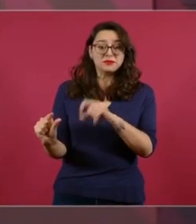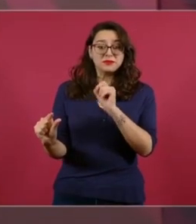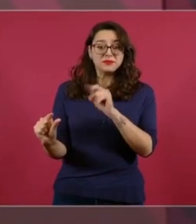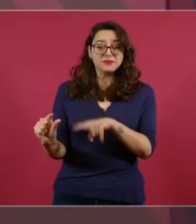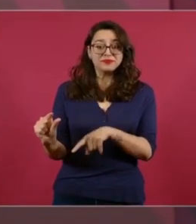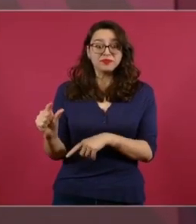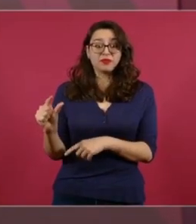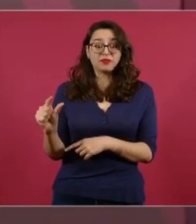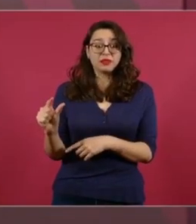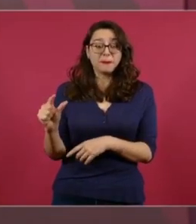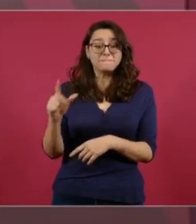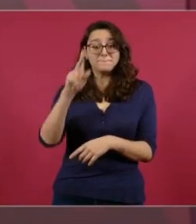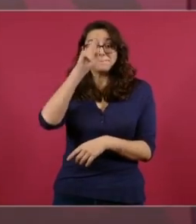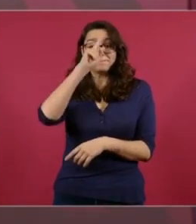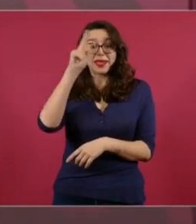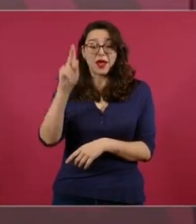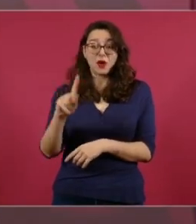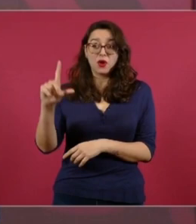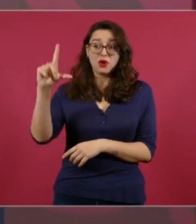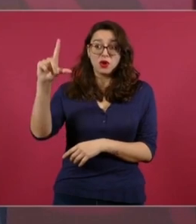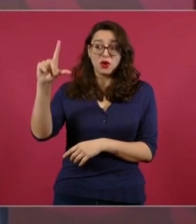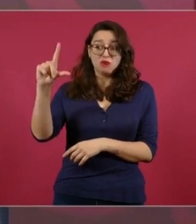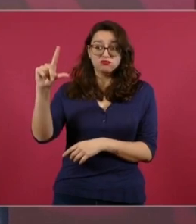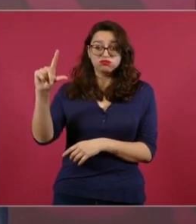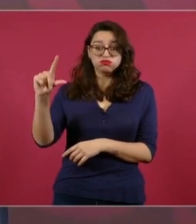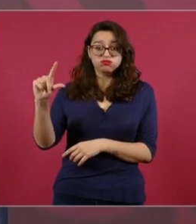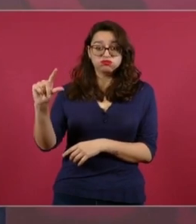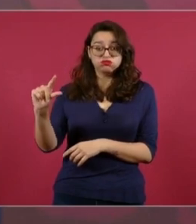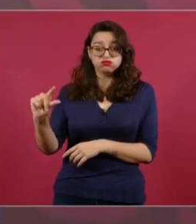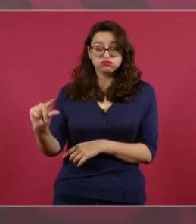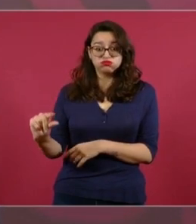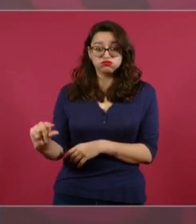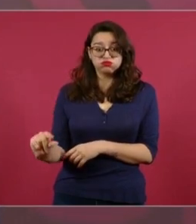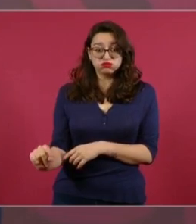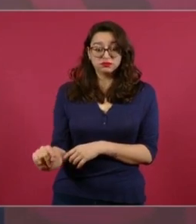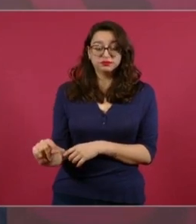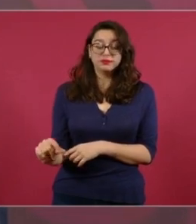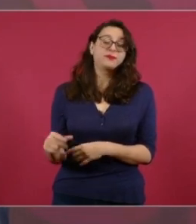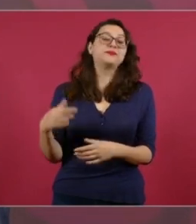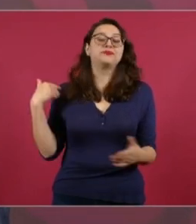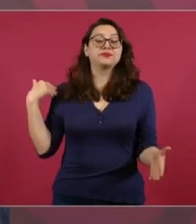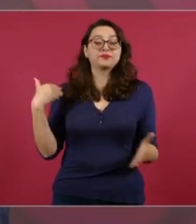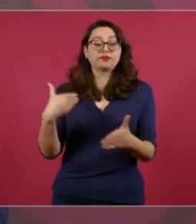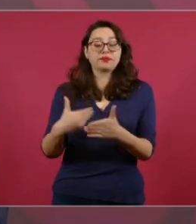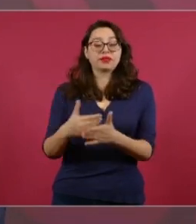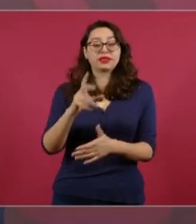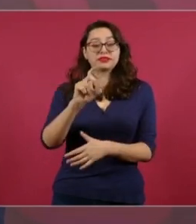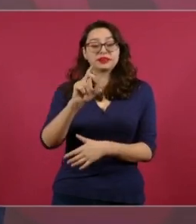y el salario perdió en 36 años